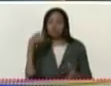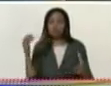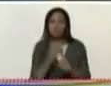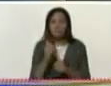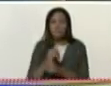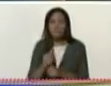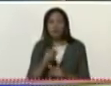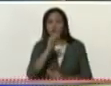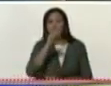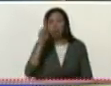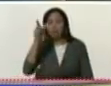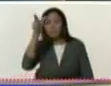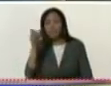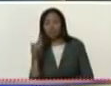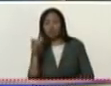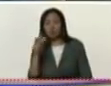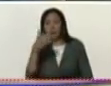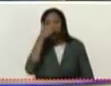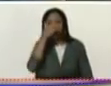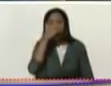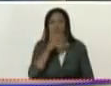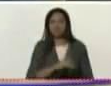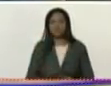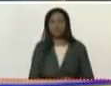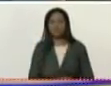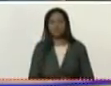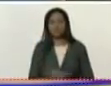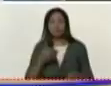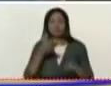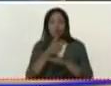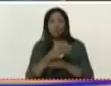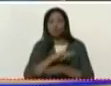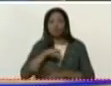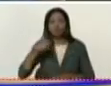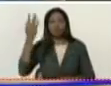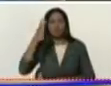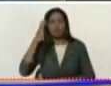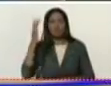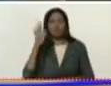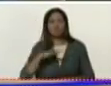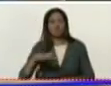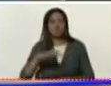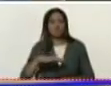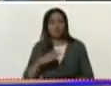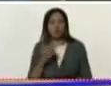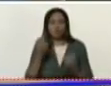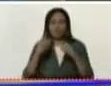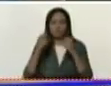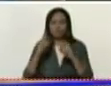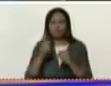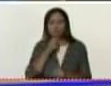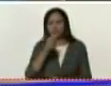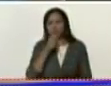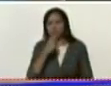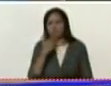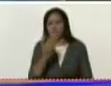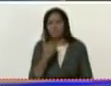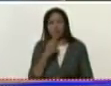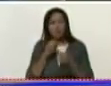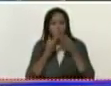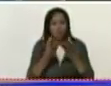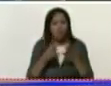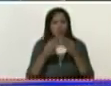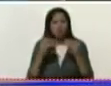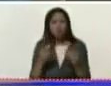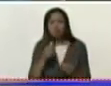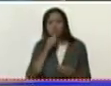a 11 asaltantes. Y estamos, ya sabemos dónde se preparó. Todos han declarado dónde se preparó,